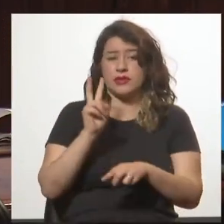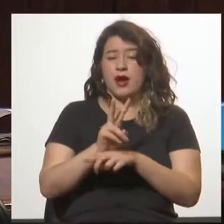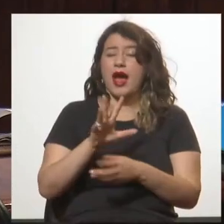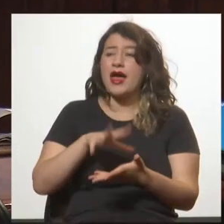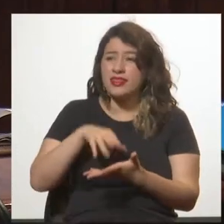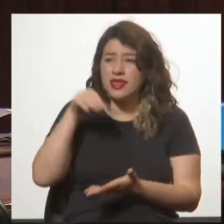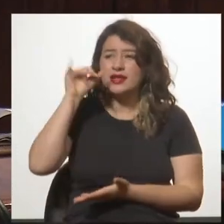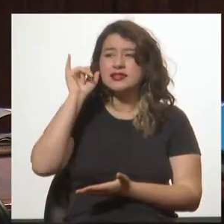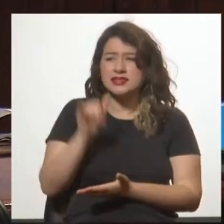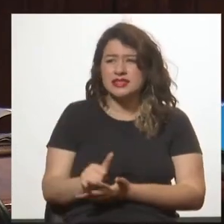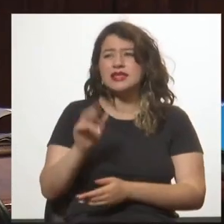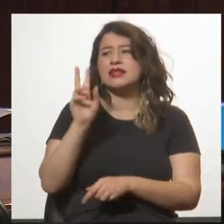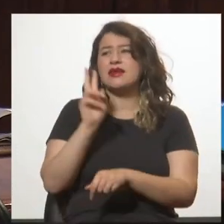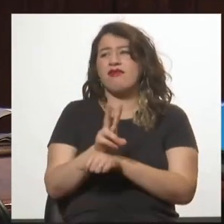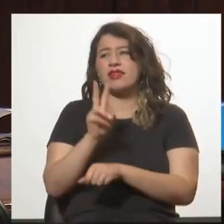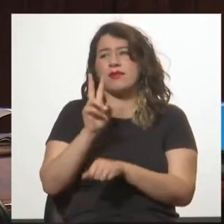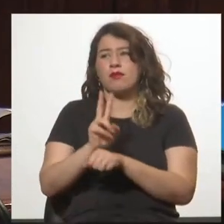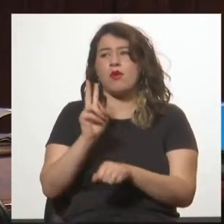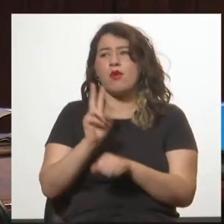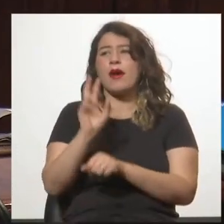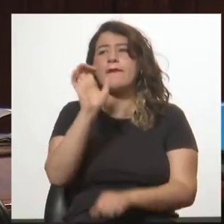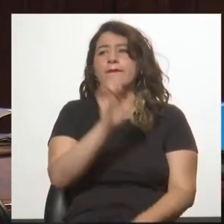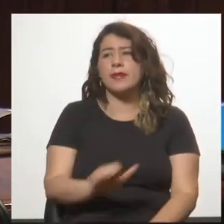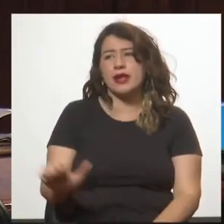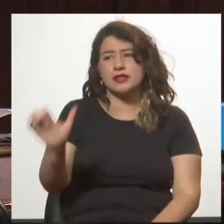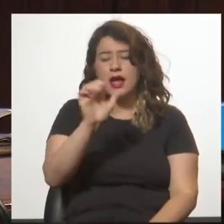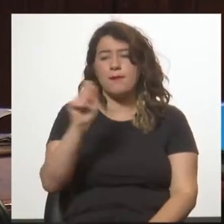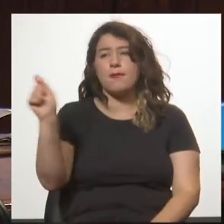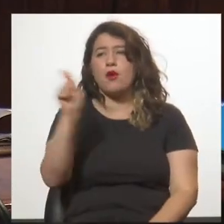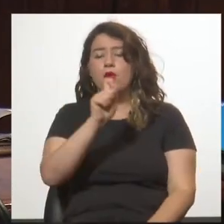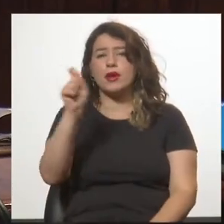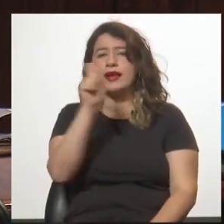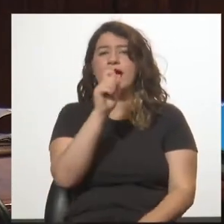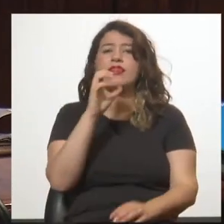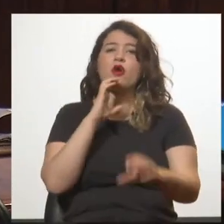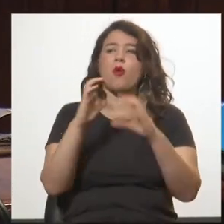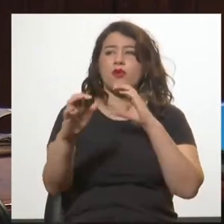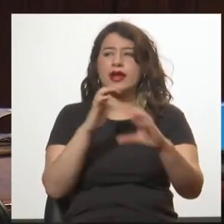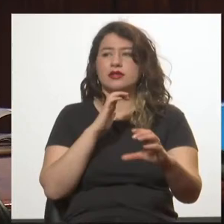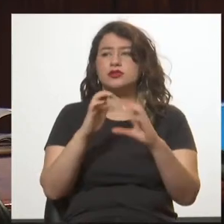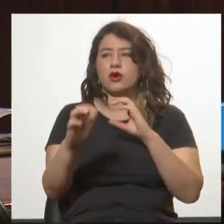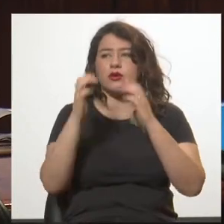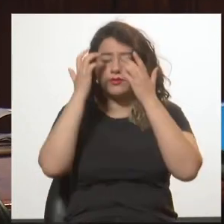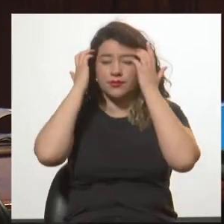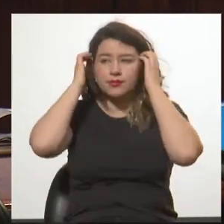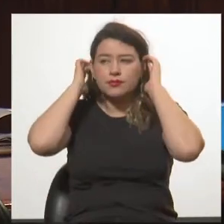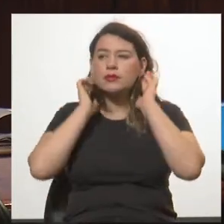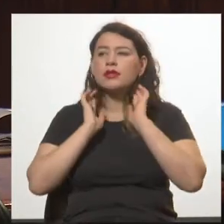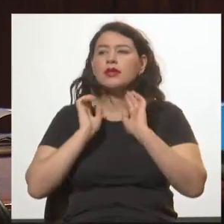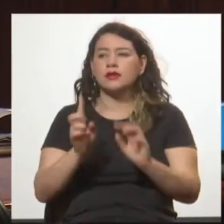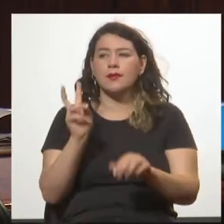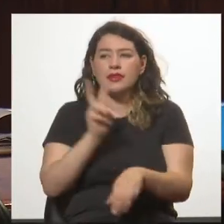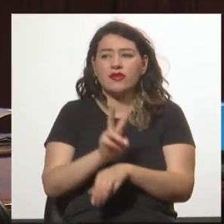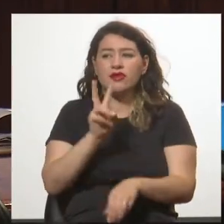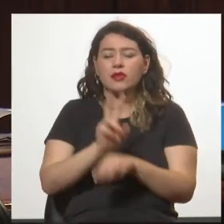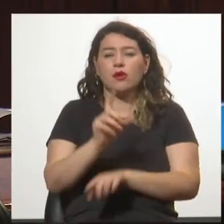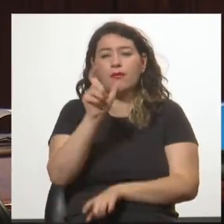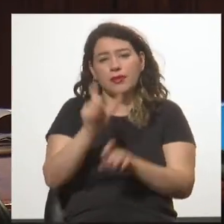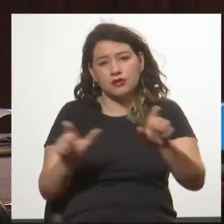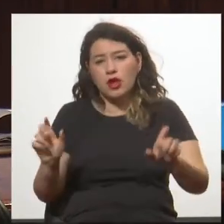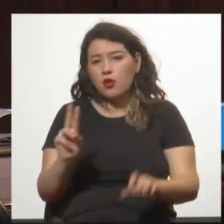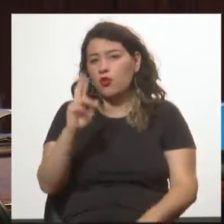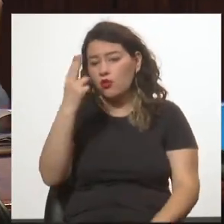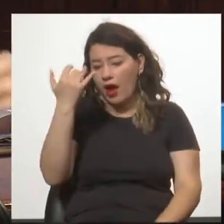defendemos a la empresa pública de telecomunicaciones y defendemos a los uruguayos que